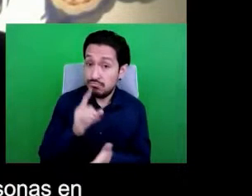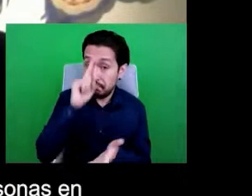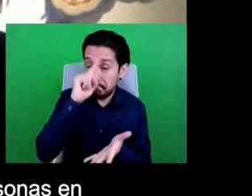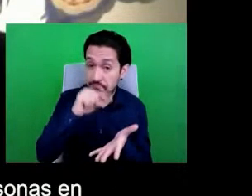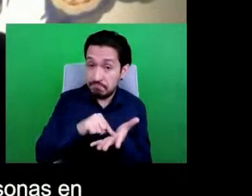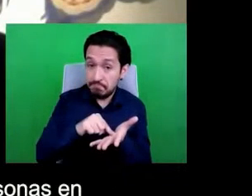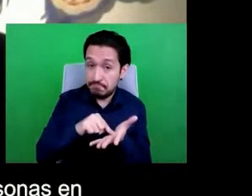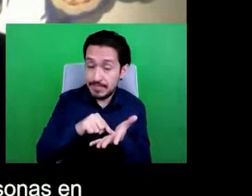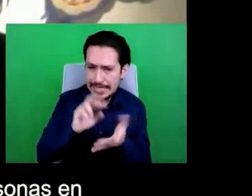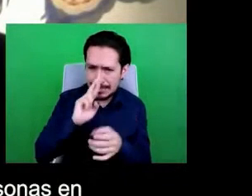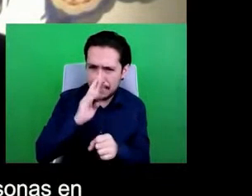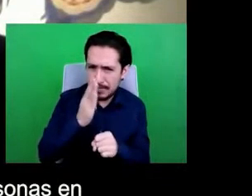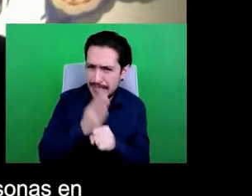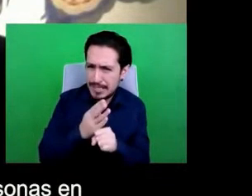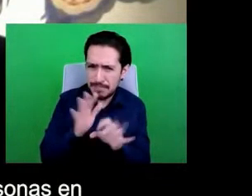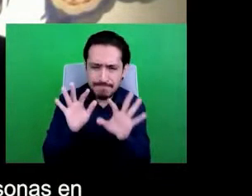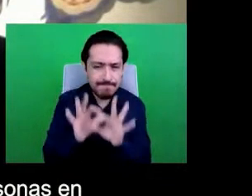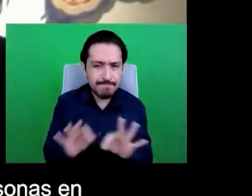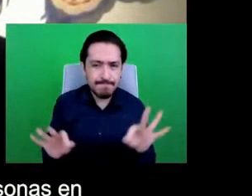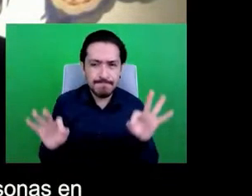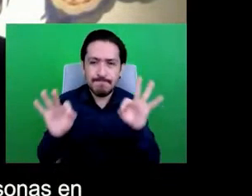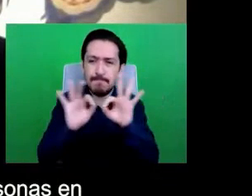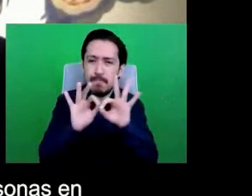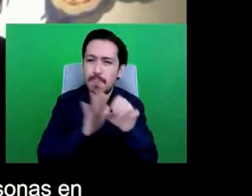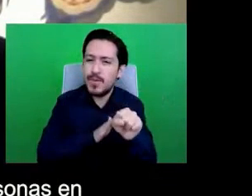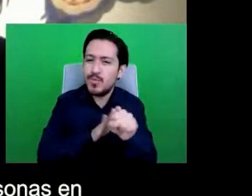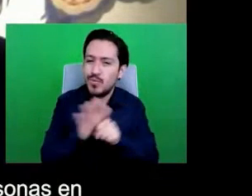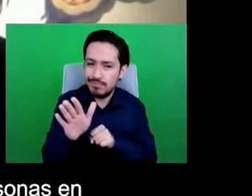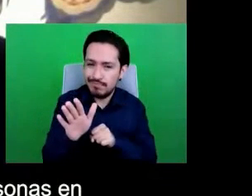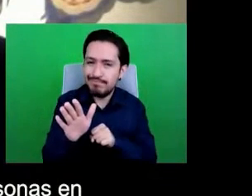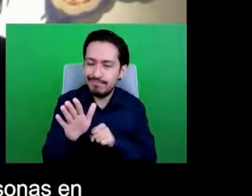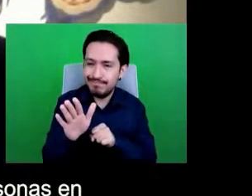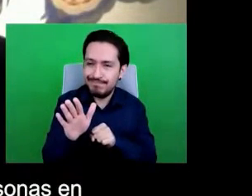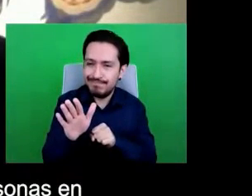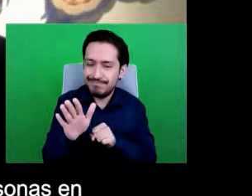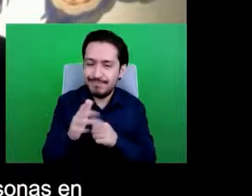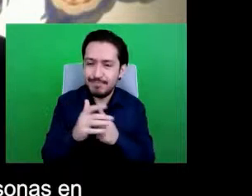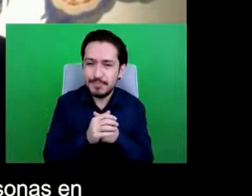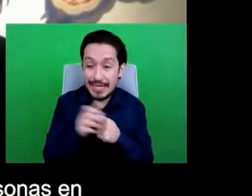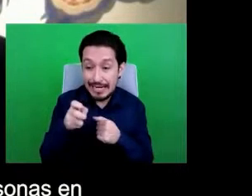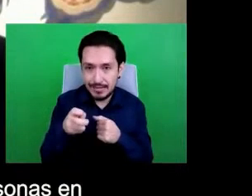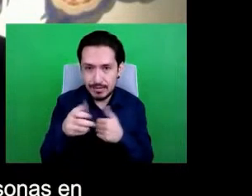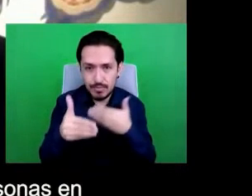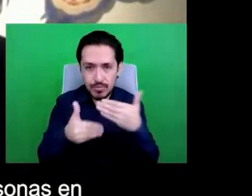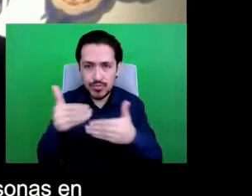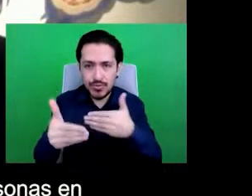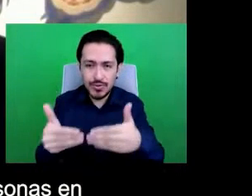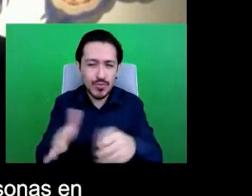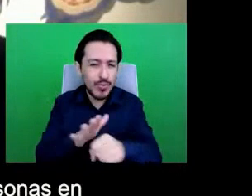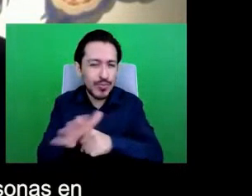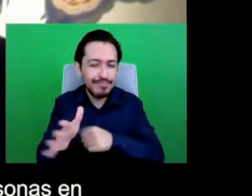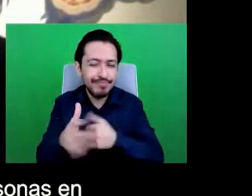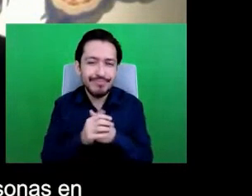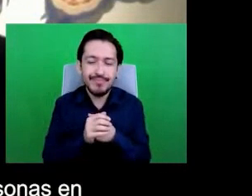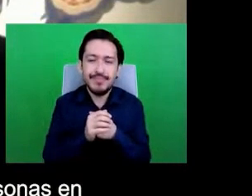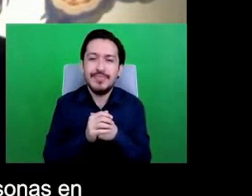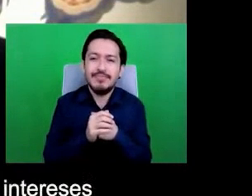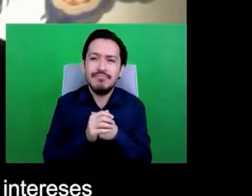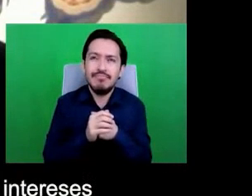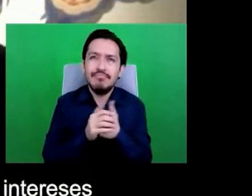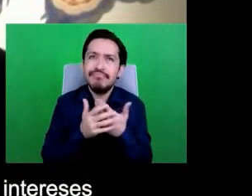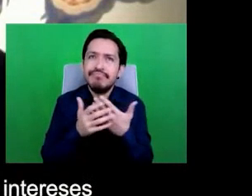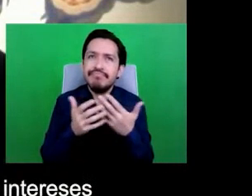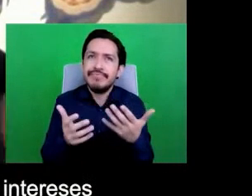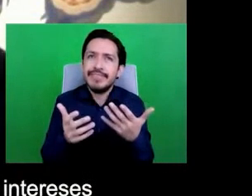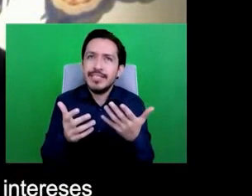Yo creo que la principal responsabilidad de las personas en este proceso es que consideren